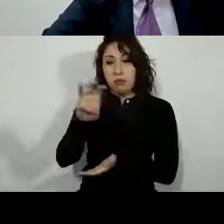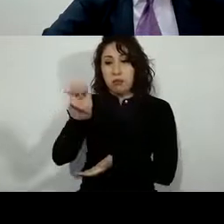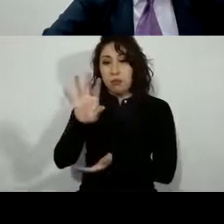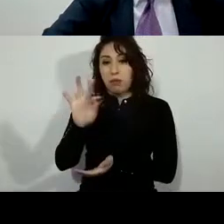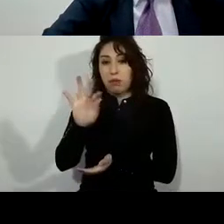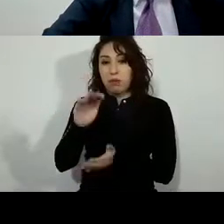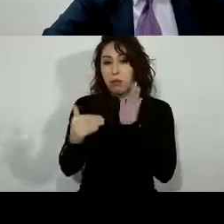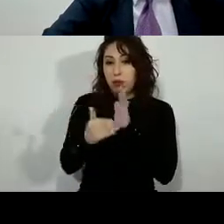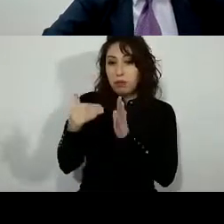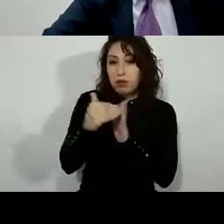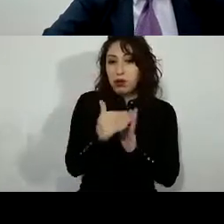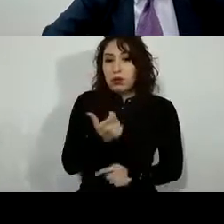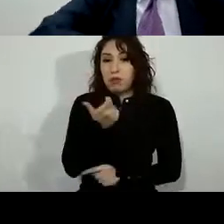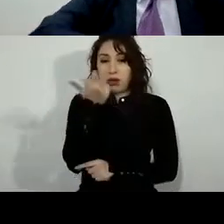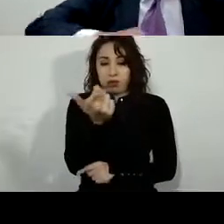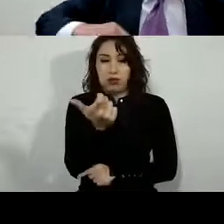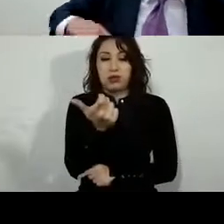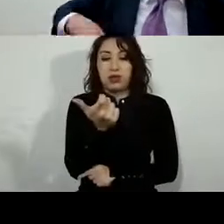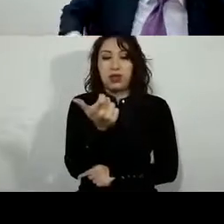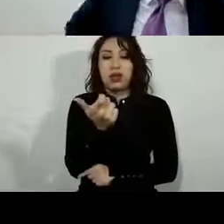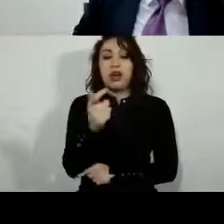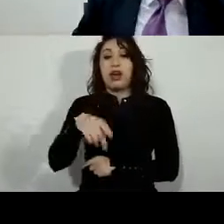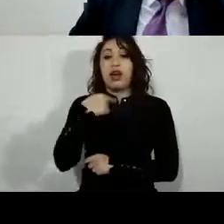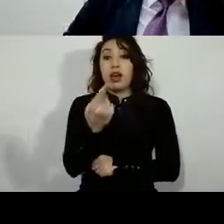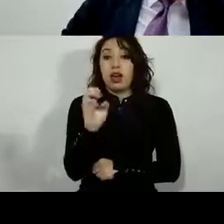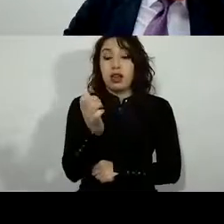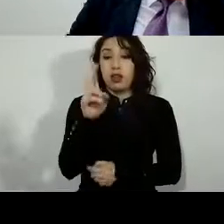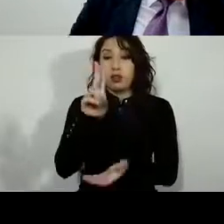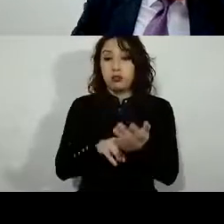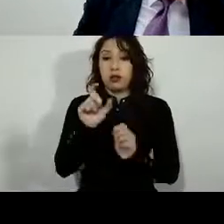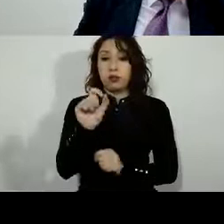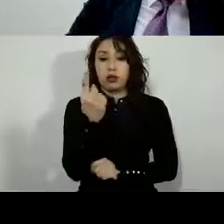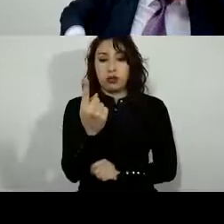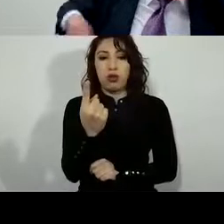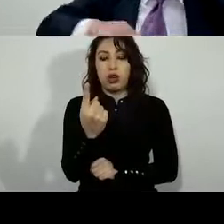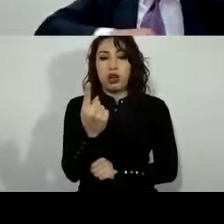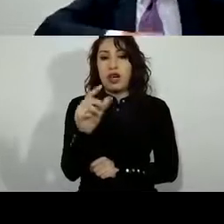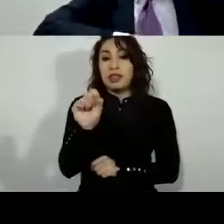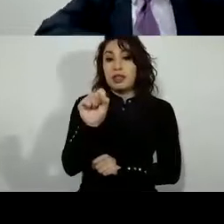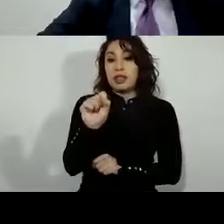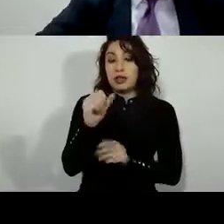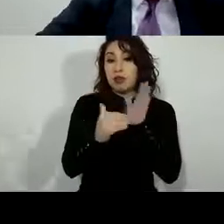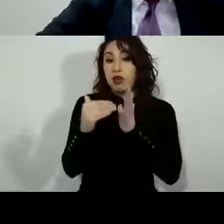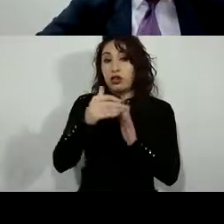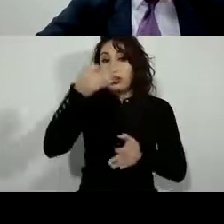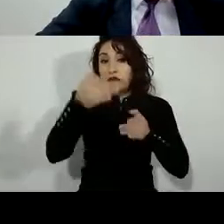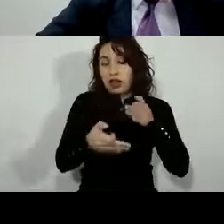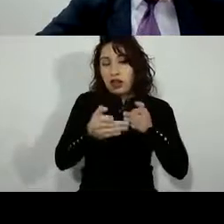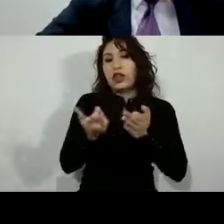340 millones de pesos y en enero del 2021 los 60 millones